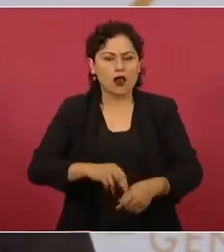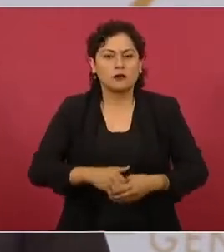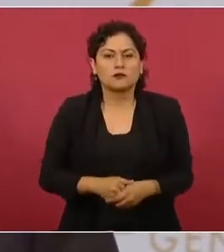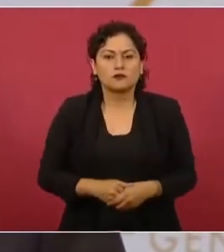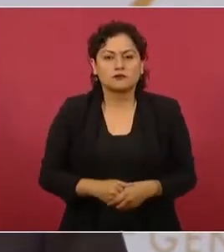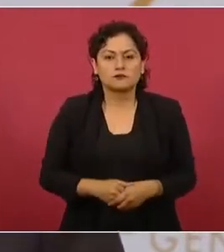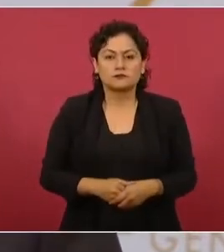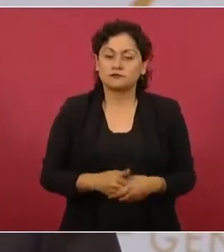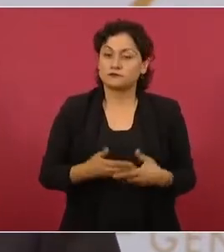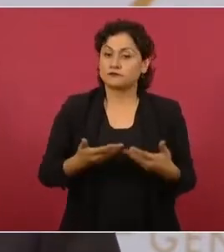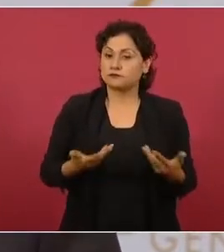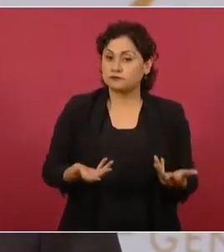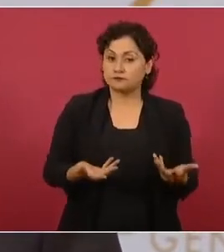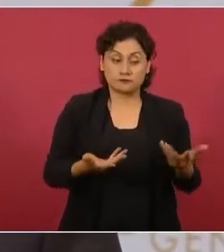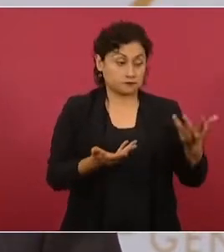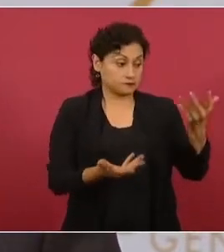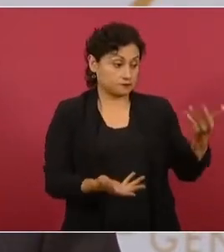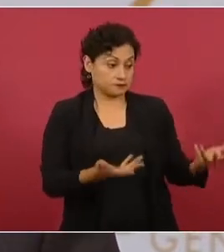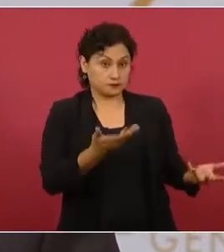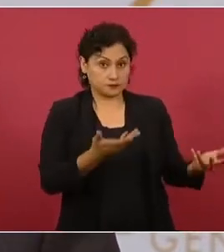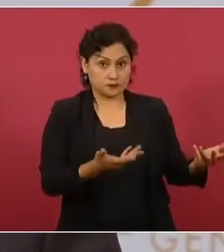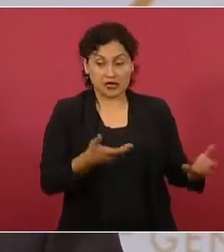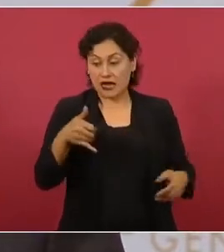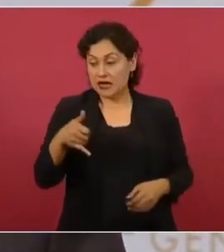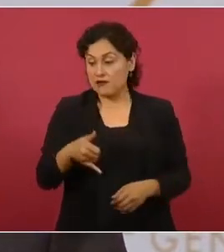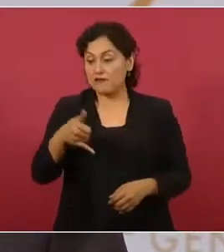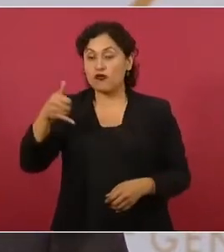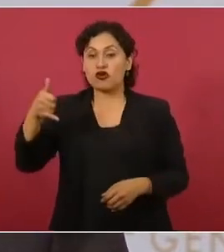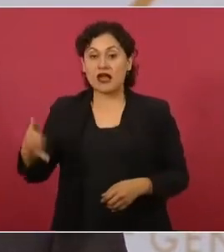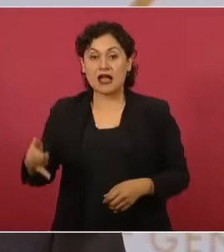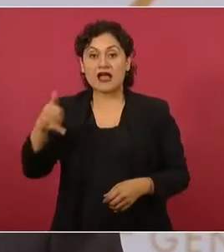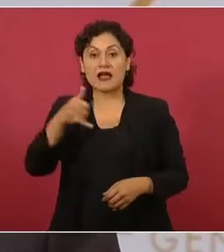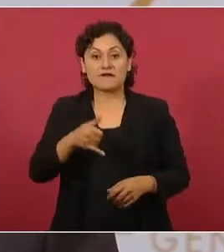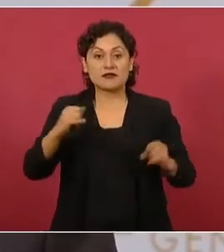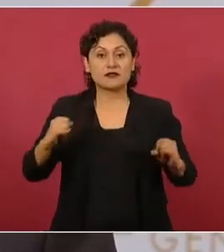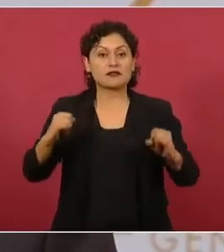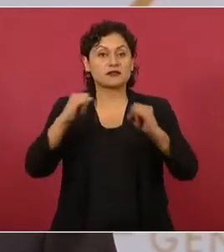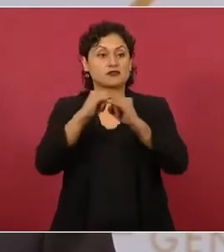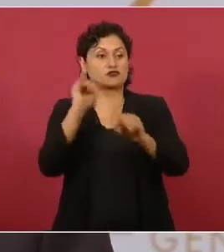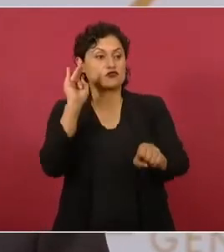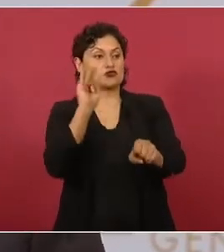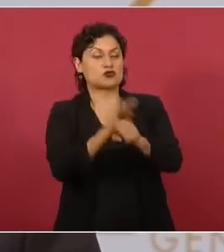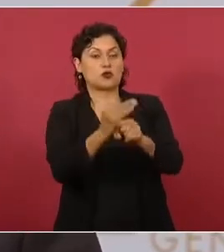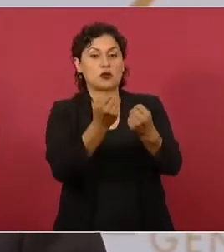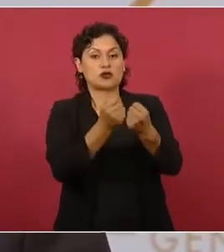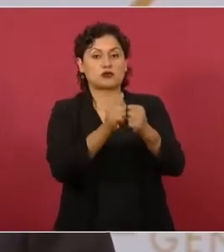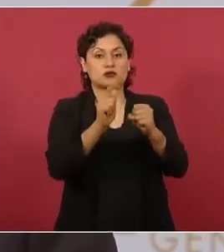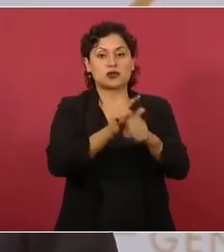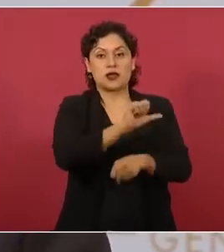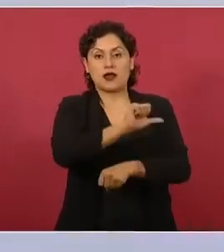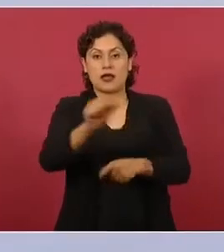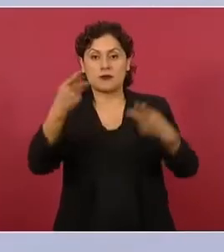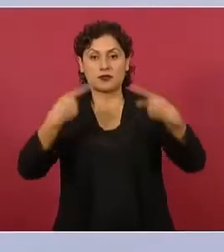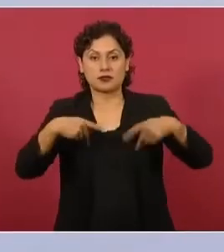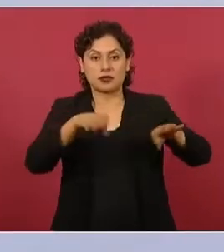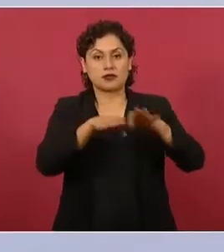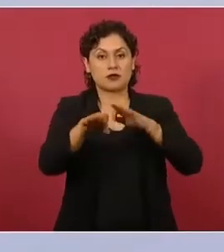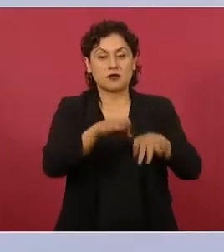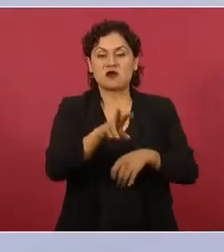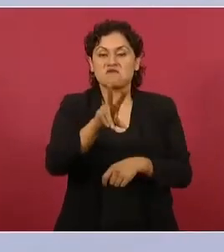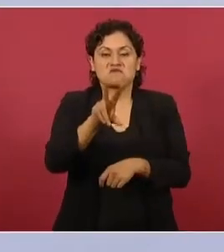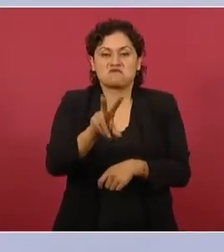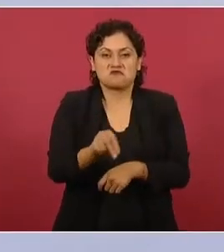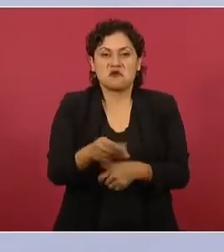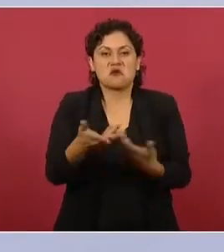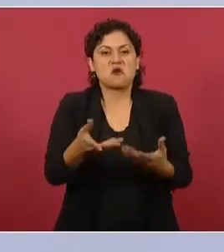En ambos extremos, el Infonavit, en vez de funcionar como una institución de seguridad social para los trabajadores, funcionaba como una